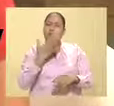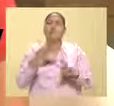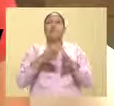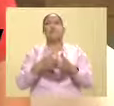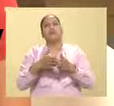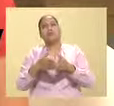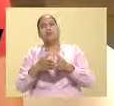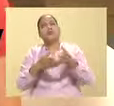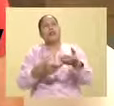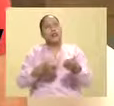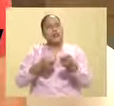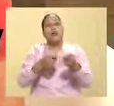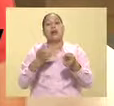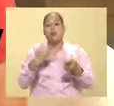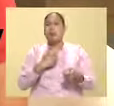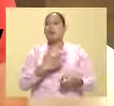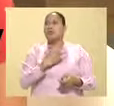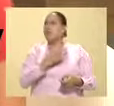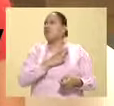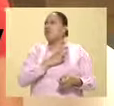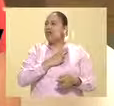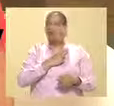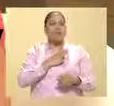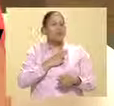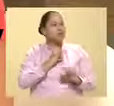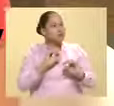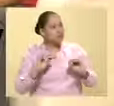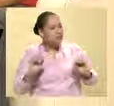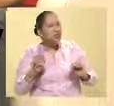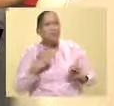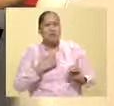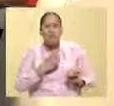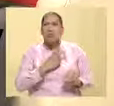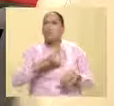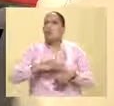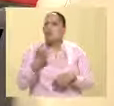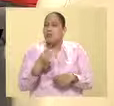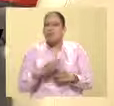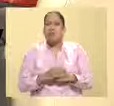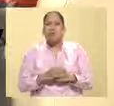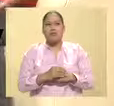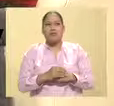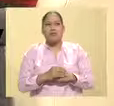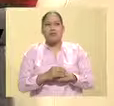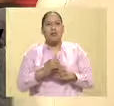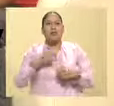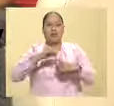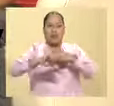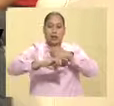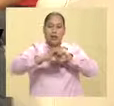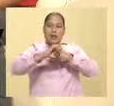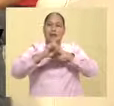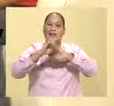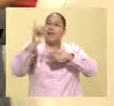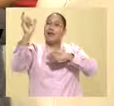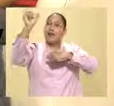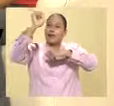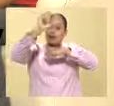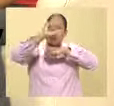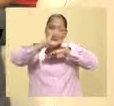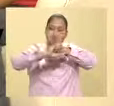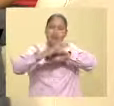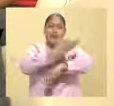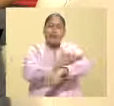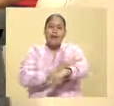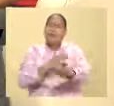ya me sentí muy sola como porque esté sola porque no puedo comentar el punto de un atardecer no leo mucho me